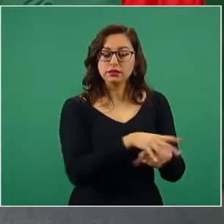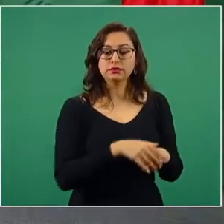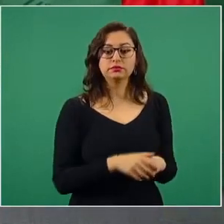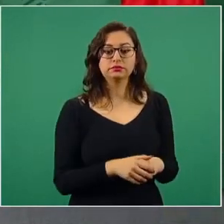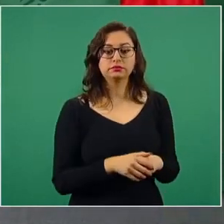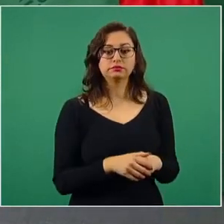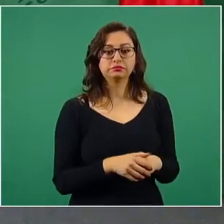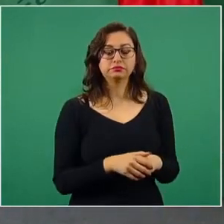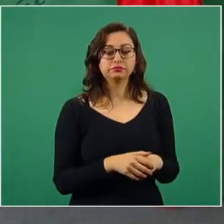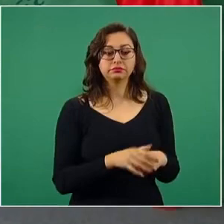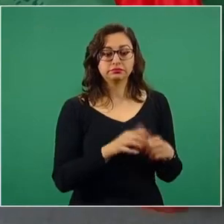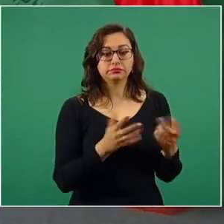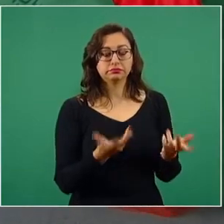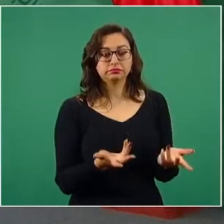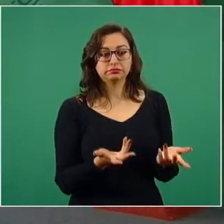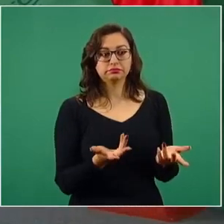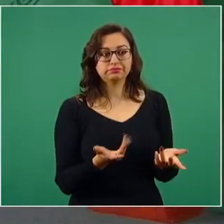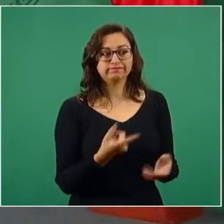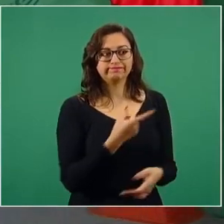Entonces ellos